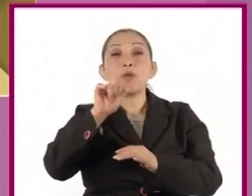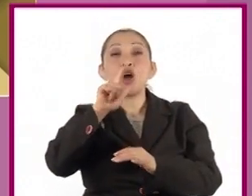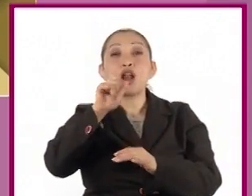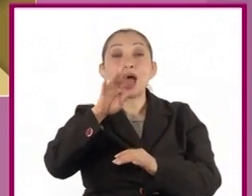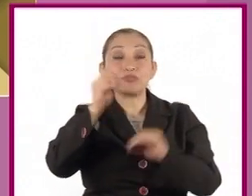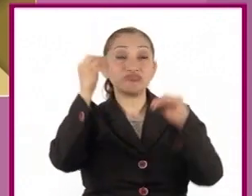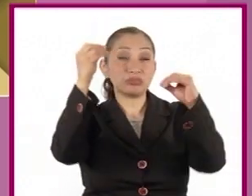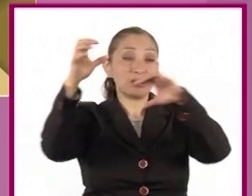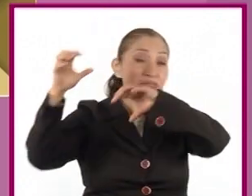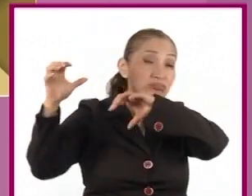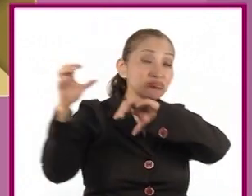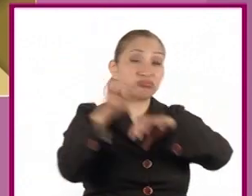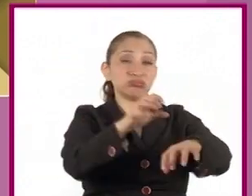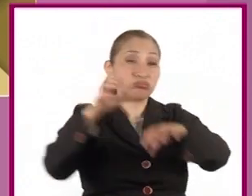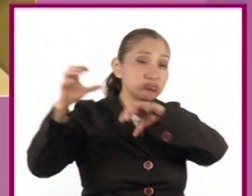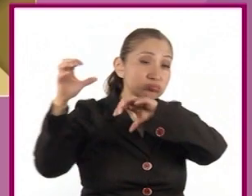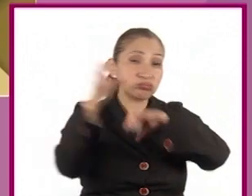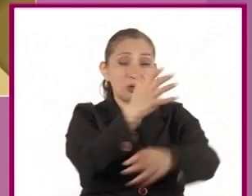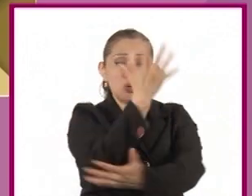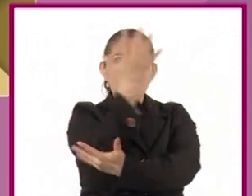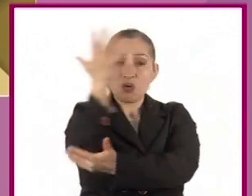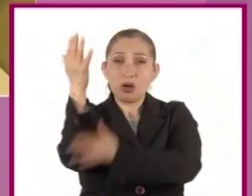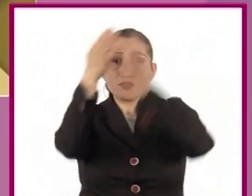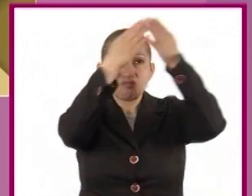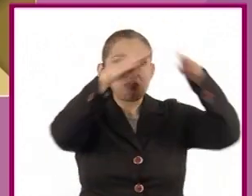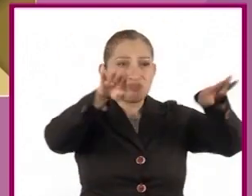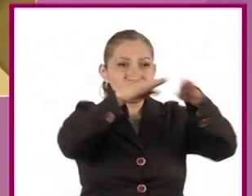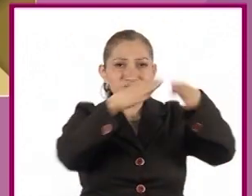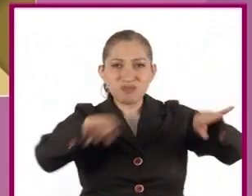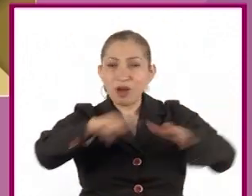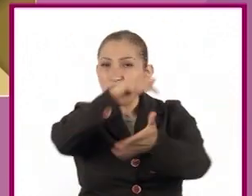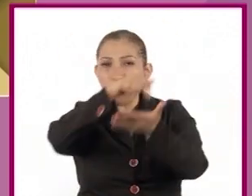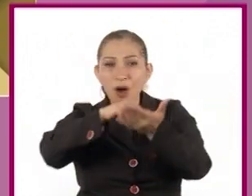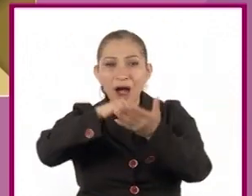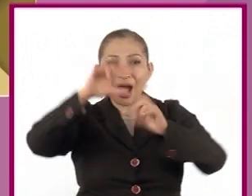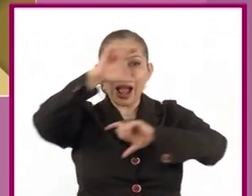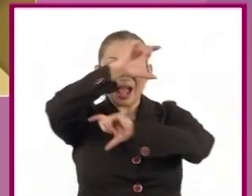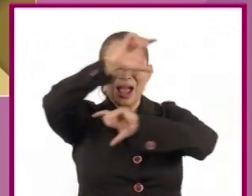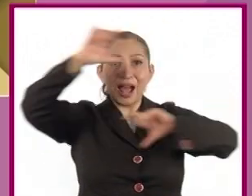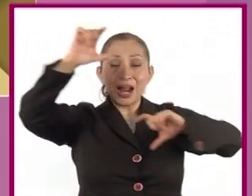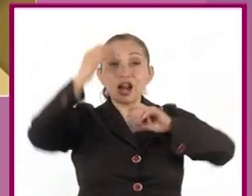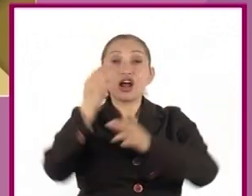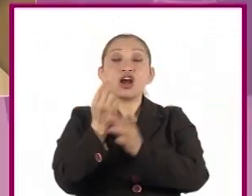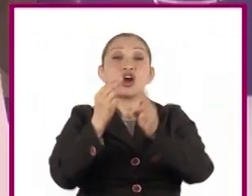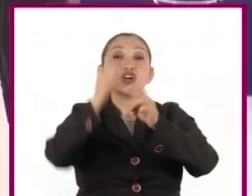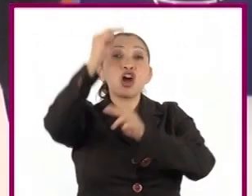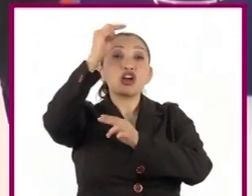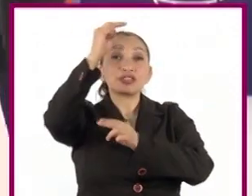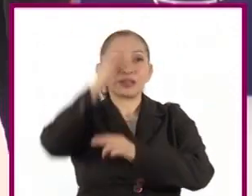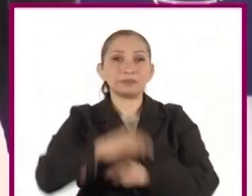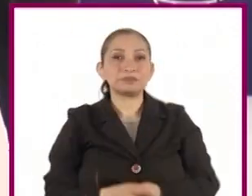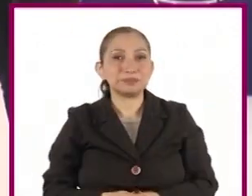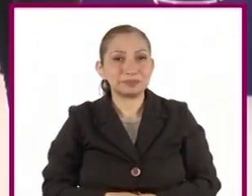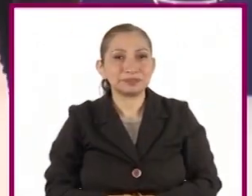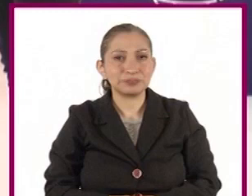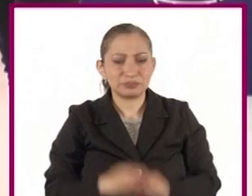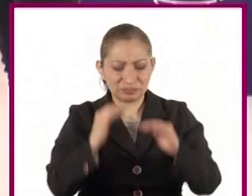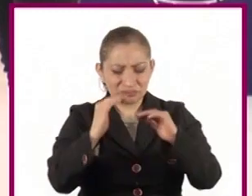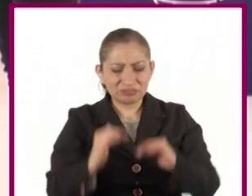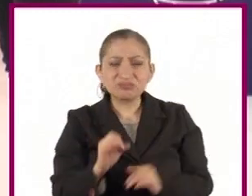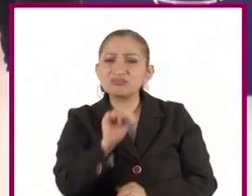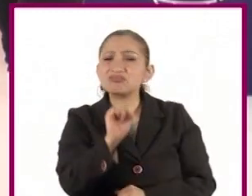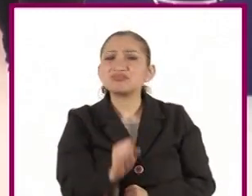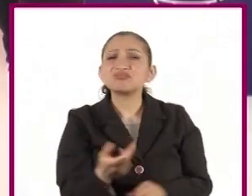lluvias propician los densos bosques de coníferas de esta región en el hemisferio norte. ¿Y qué hay del hemisferio